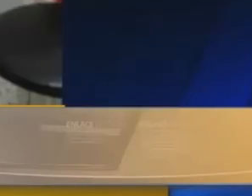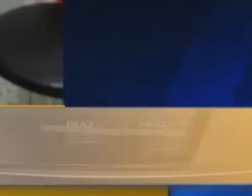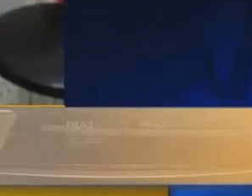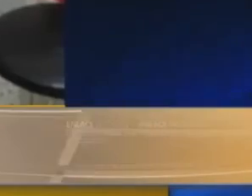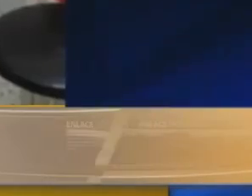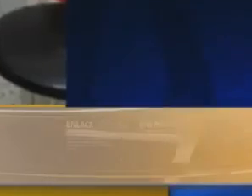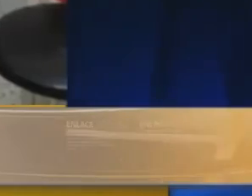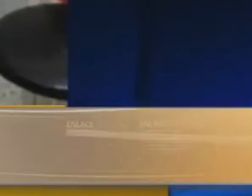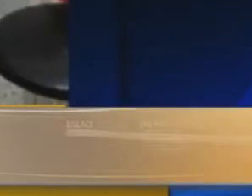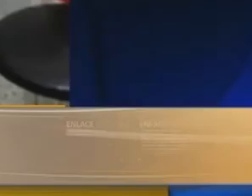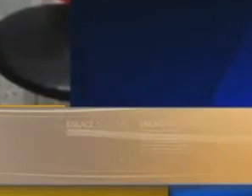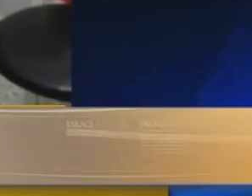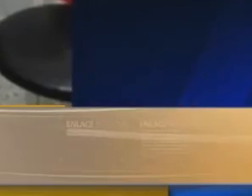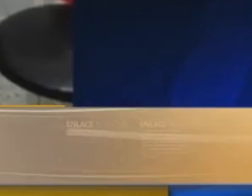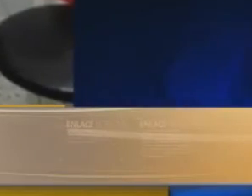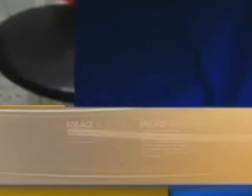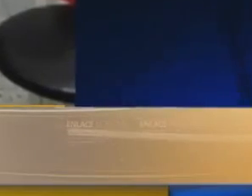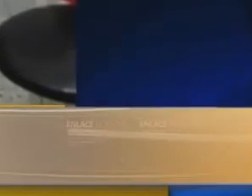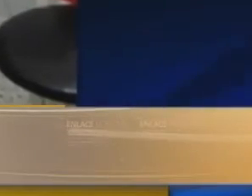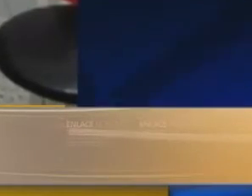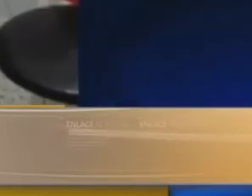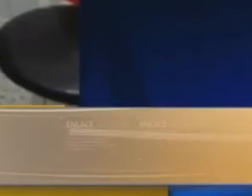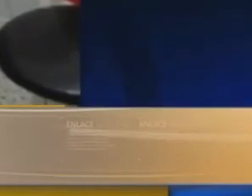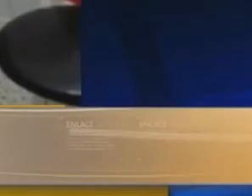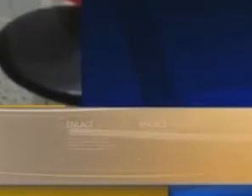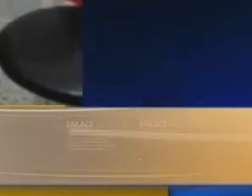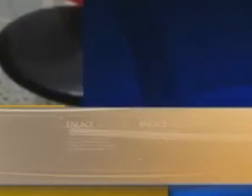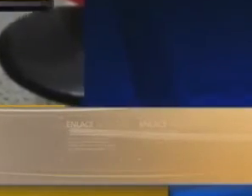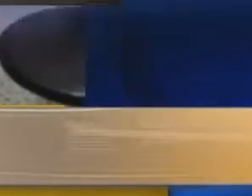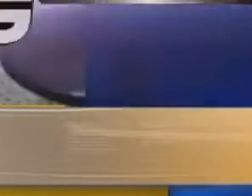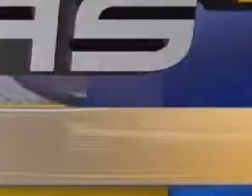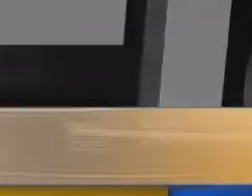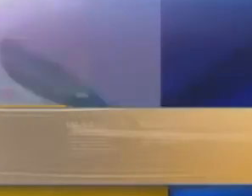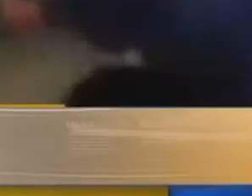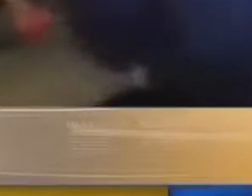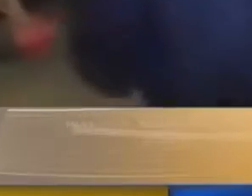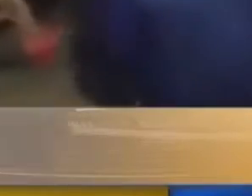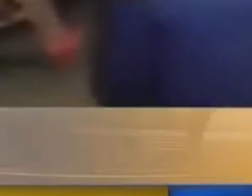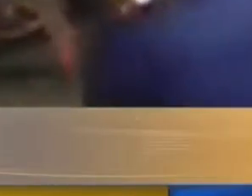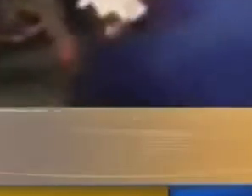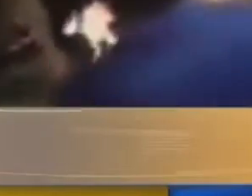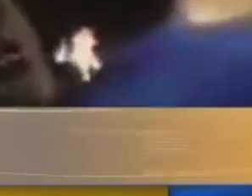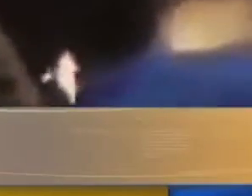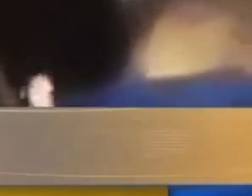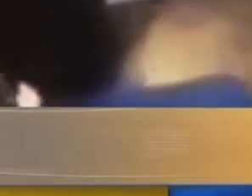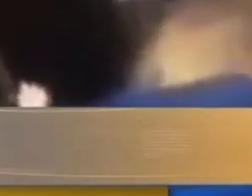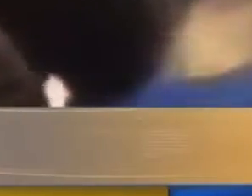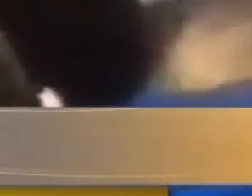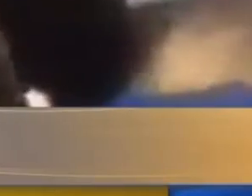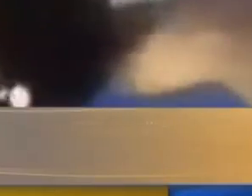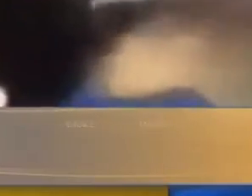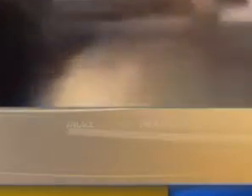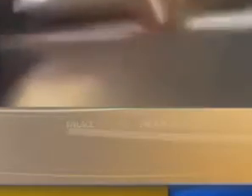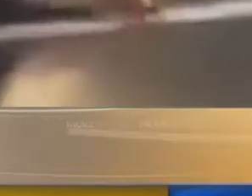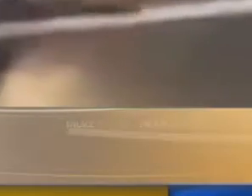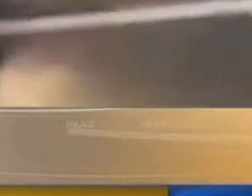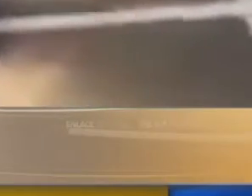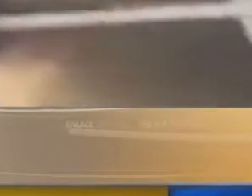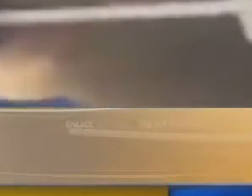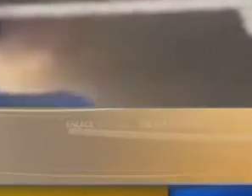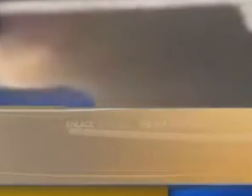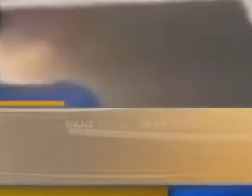Clínica Magdalena de Barranca Bermeja. Autoridades investigan este hecho de violencia. En video quedó grabado el momento en el que una mujer